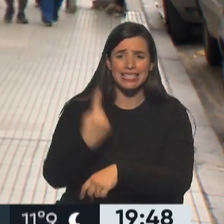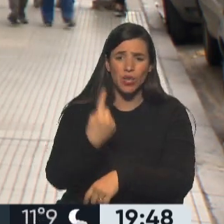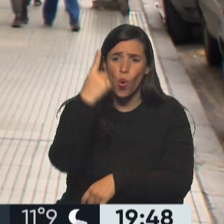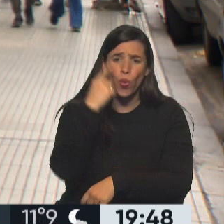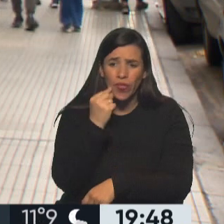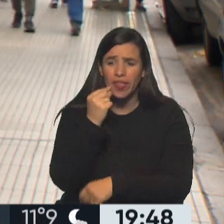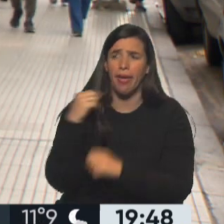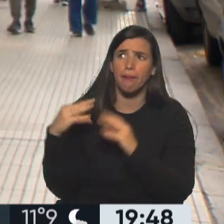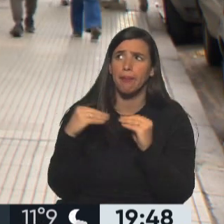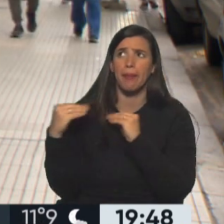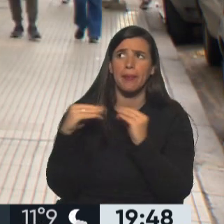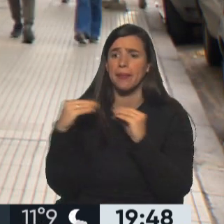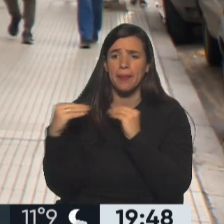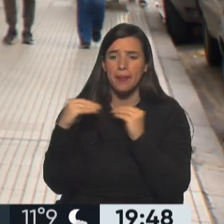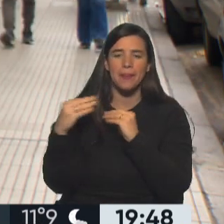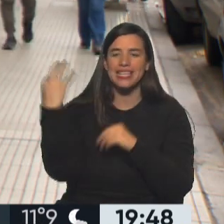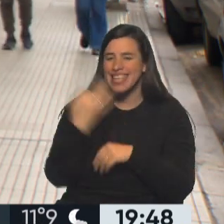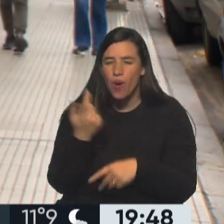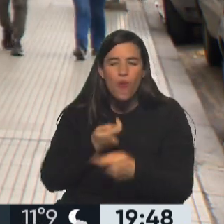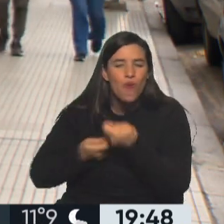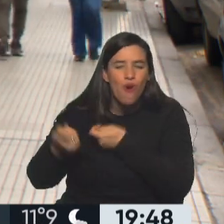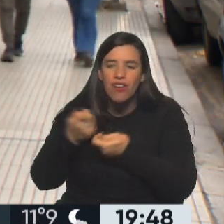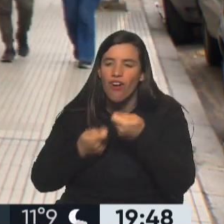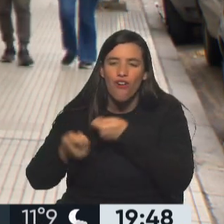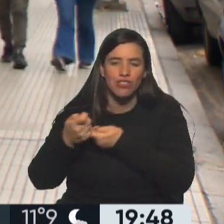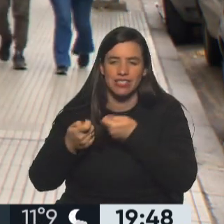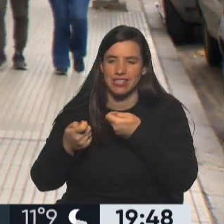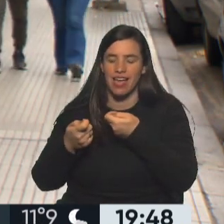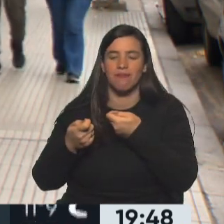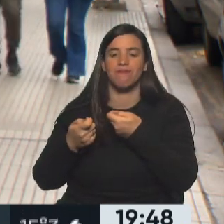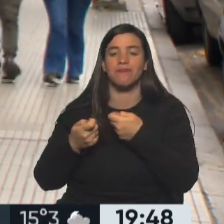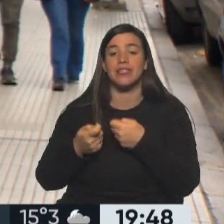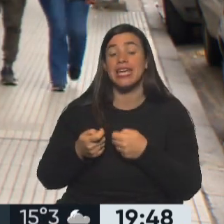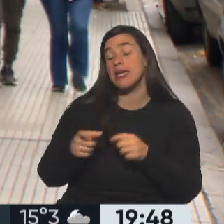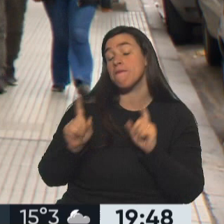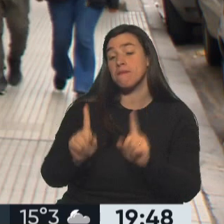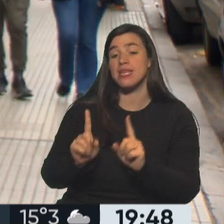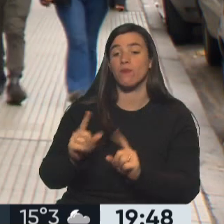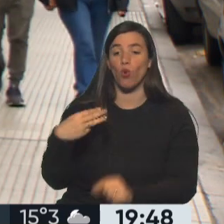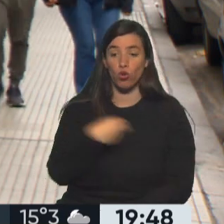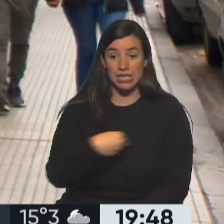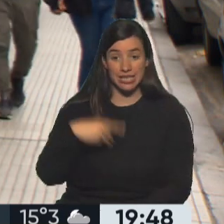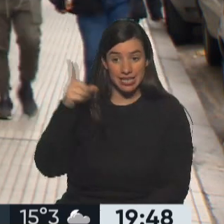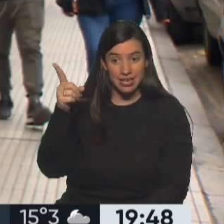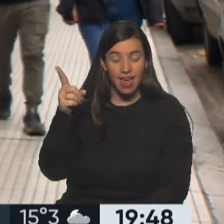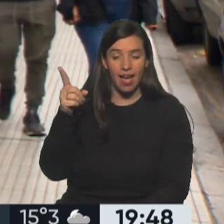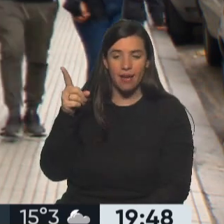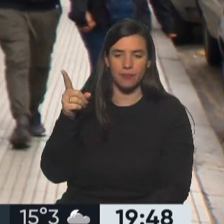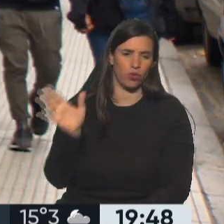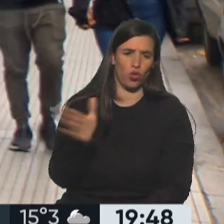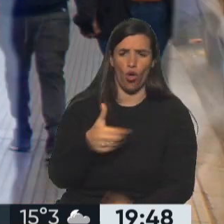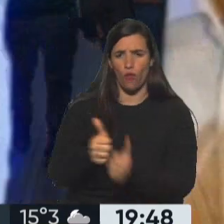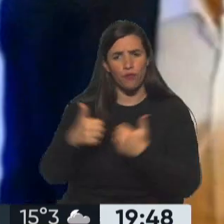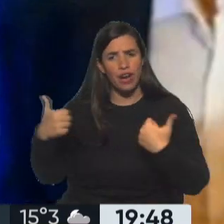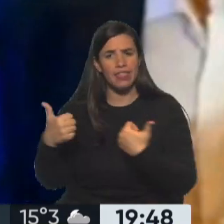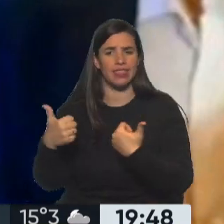van a negociar cosas, estoy seguro, de la fórmula presidencial. Y respecto de China, es una señal que el gobierno, todos los sectores del Frente de Todos,